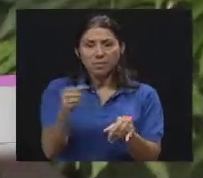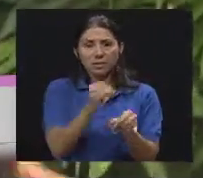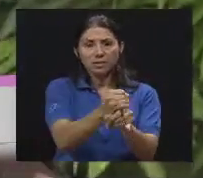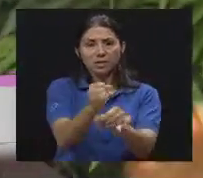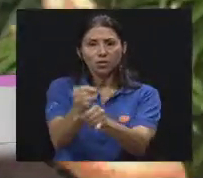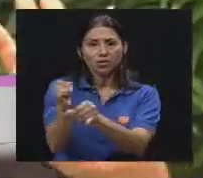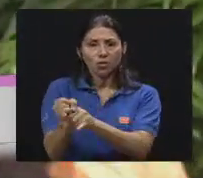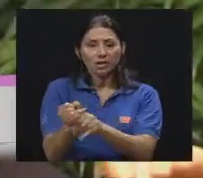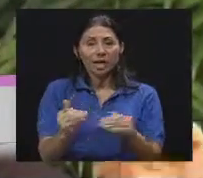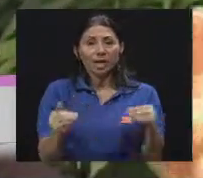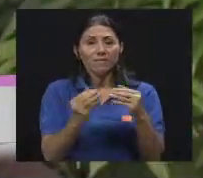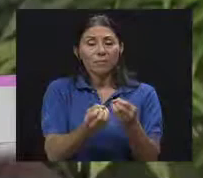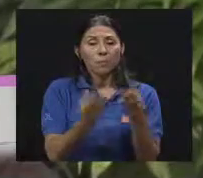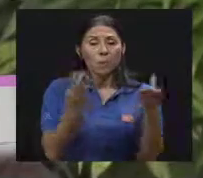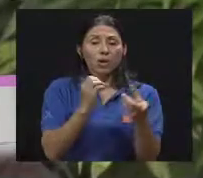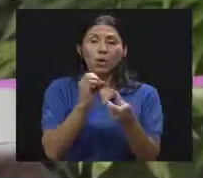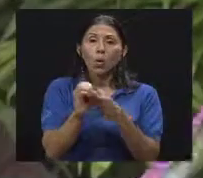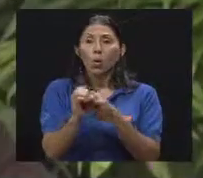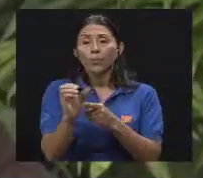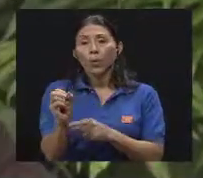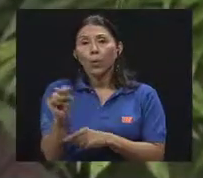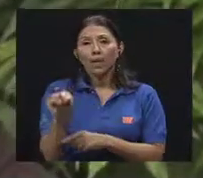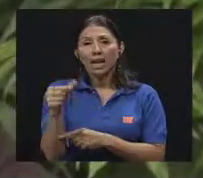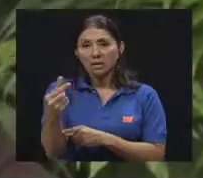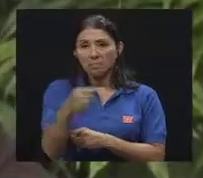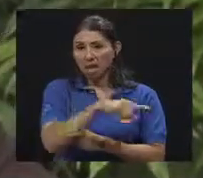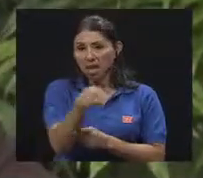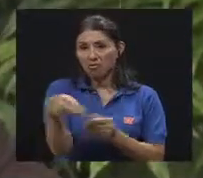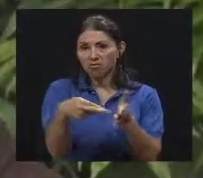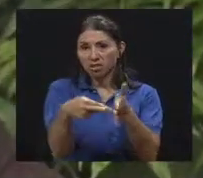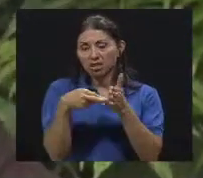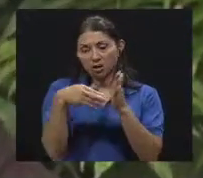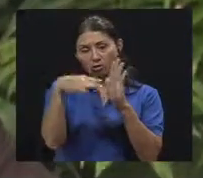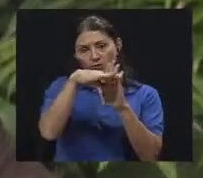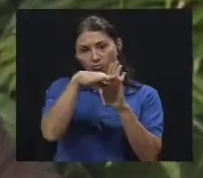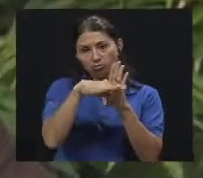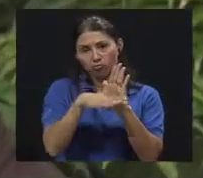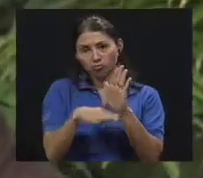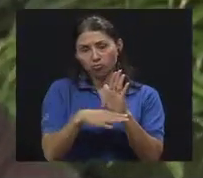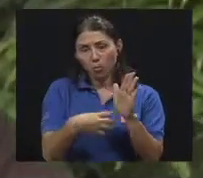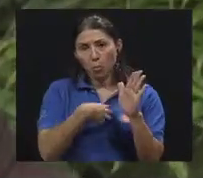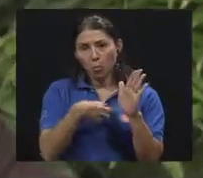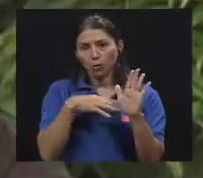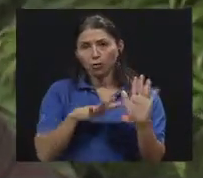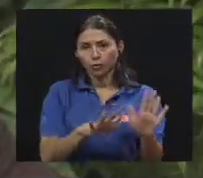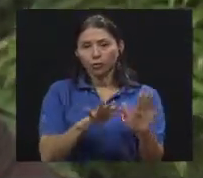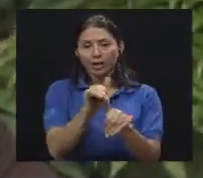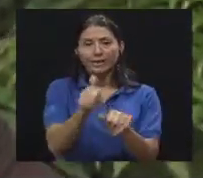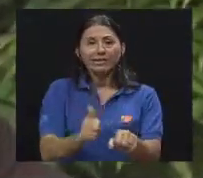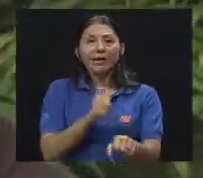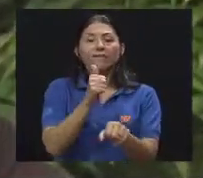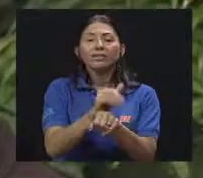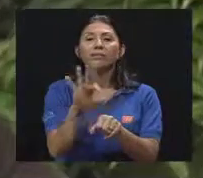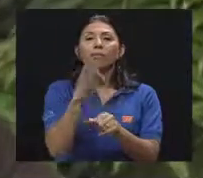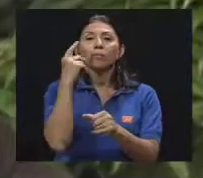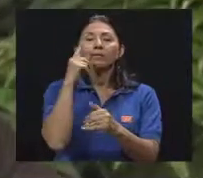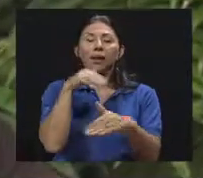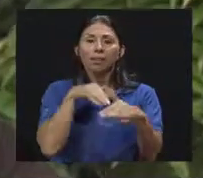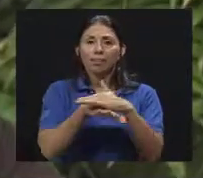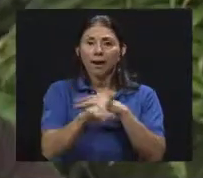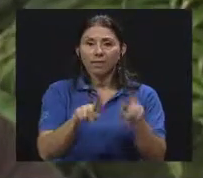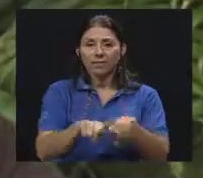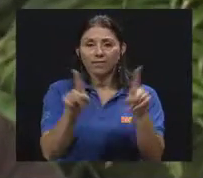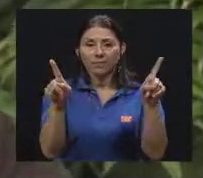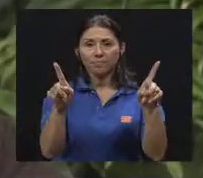nivel público y las organizaciones no gubernamentales, pues ellos tienen sus propios requisitos, ¿verdad? Y establecen sus propios